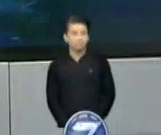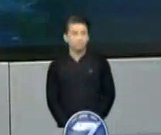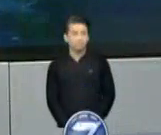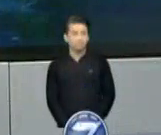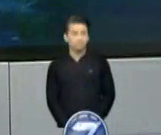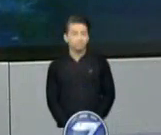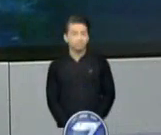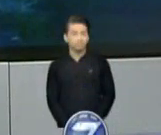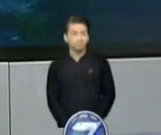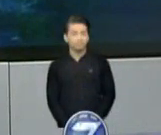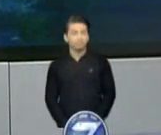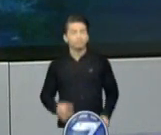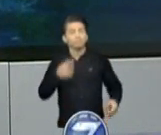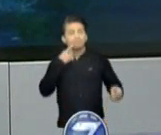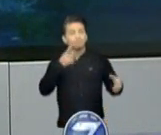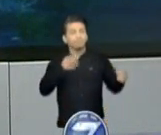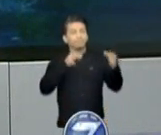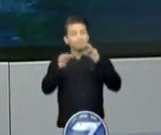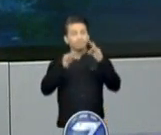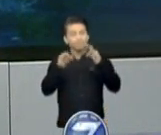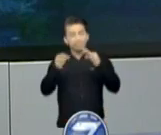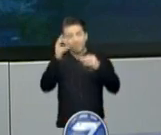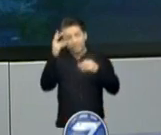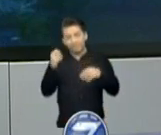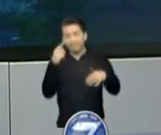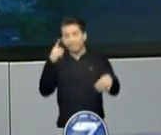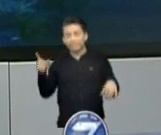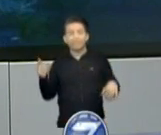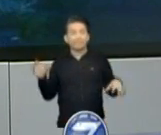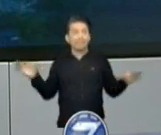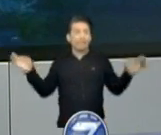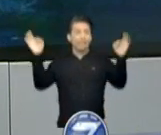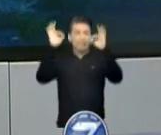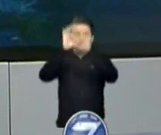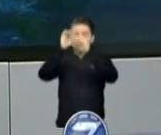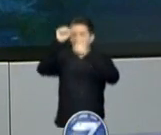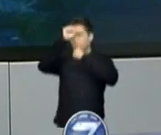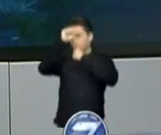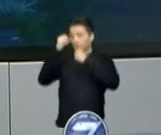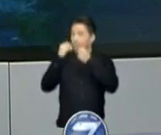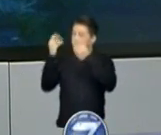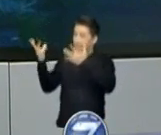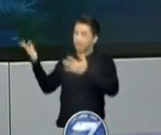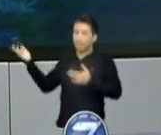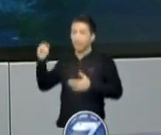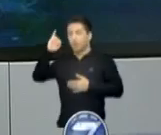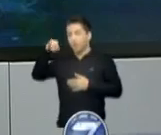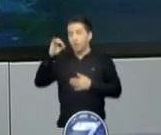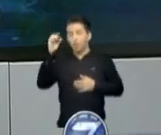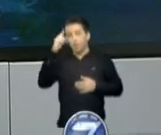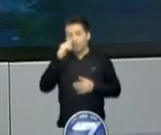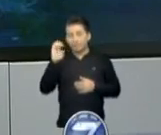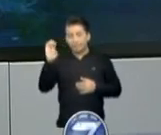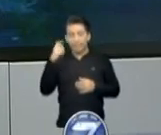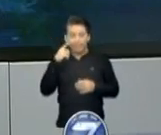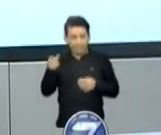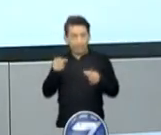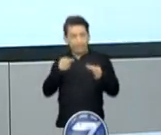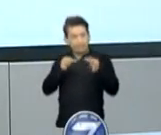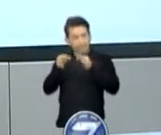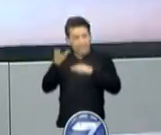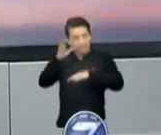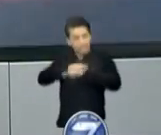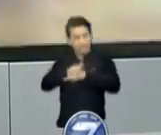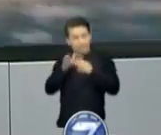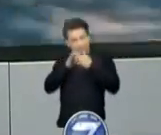y dándole seguimiento al tema del eclipse lunar nosotros damos nuevamente con su compañero jose costa hai para que nos amplíe el tema así que buenas noches